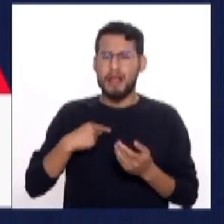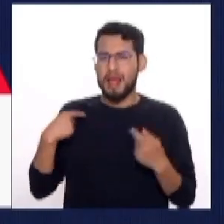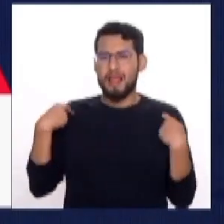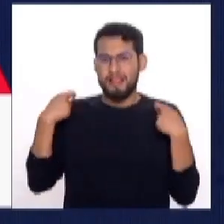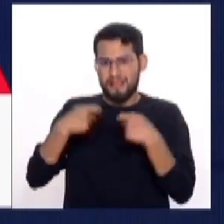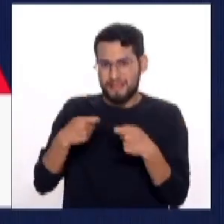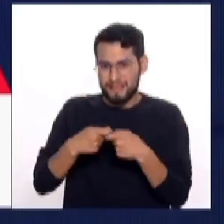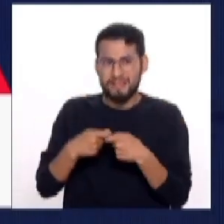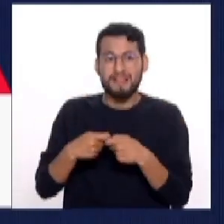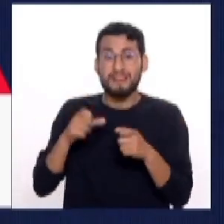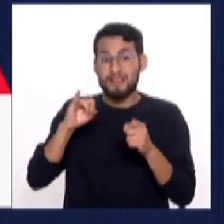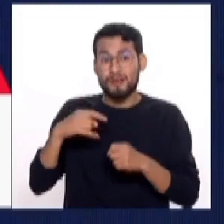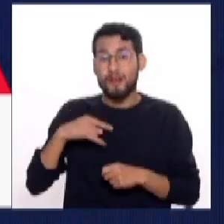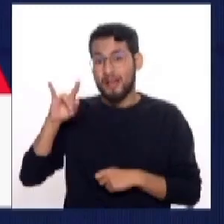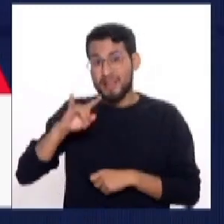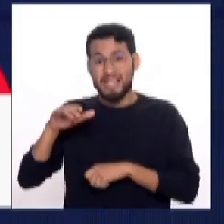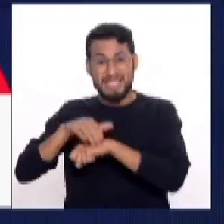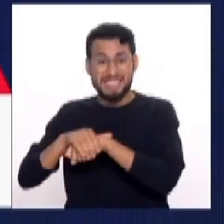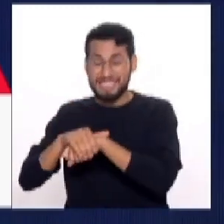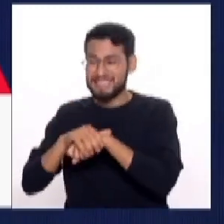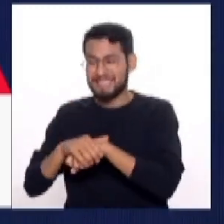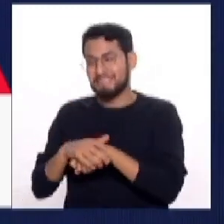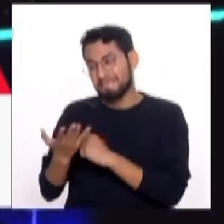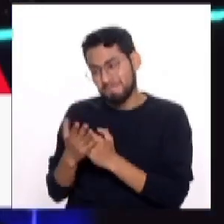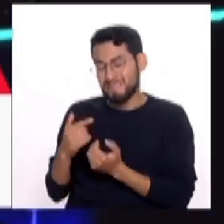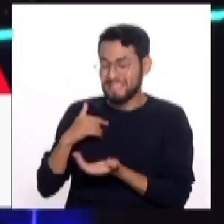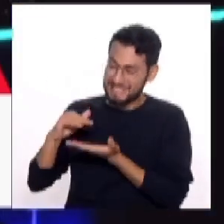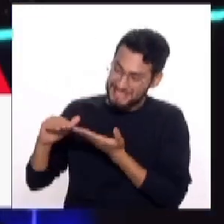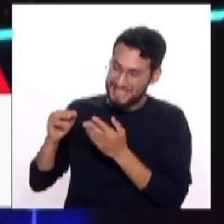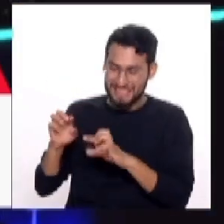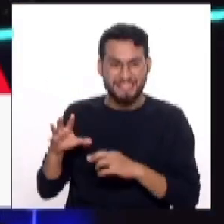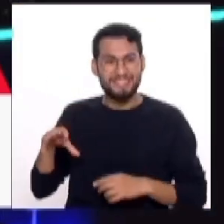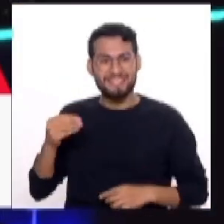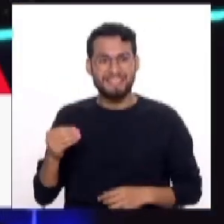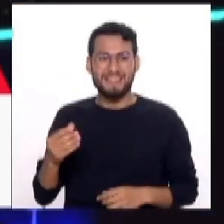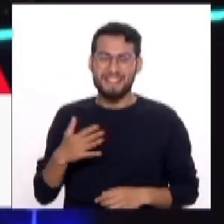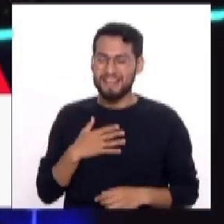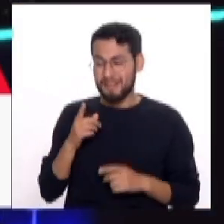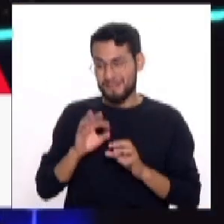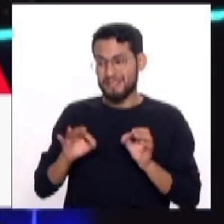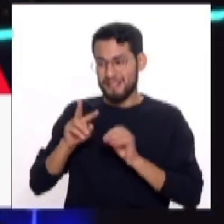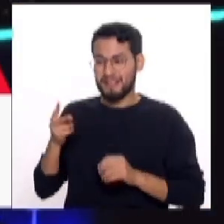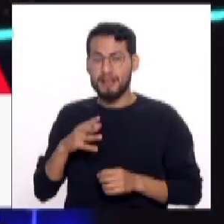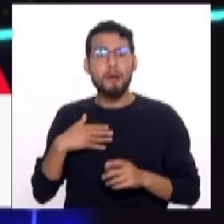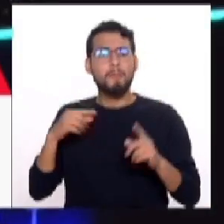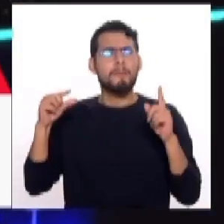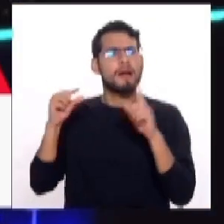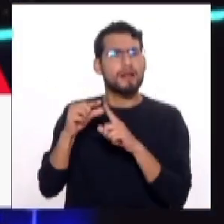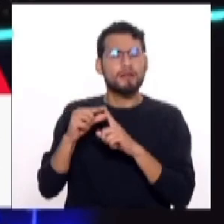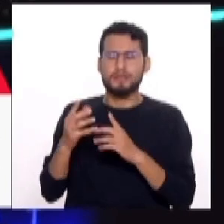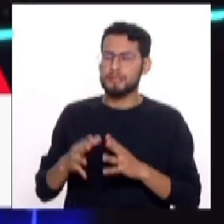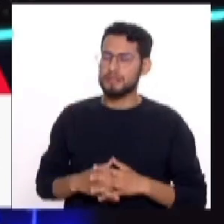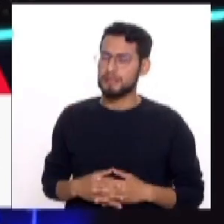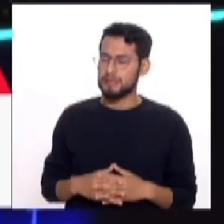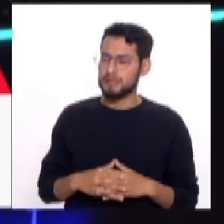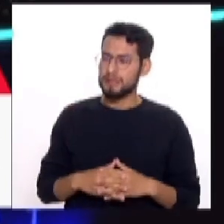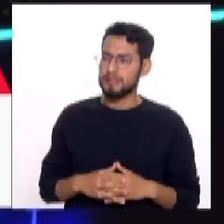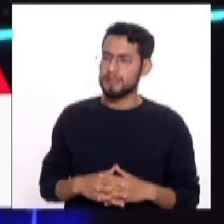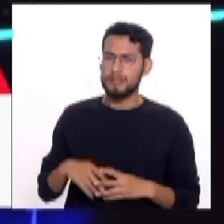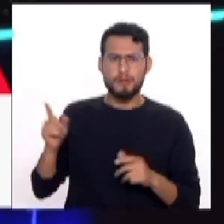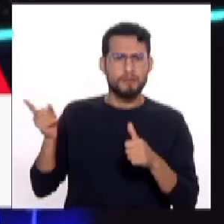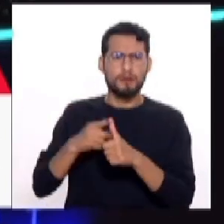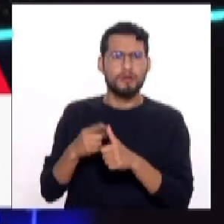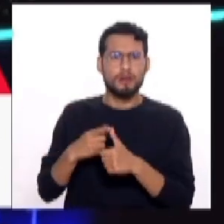español y si uso inglés también me permite porque es es importante las palabras de de